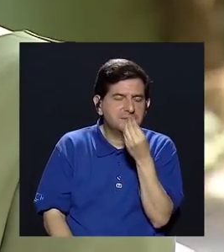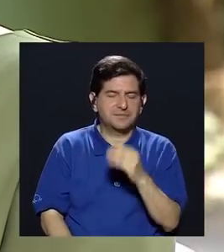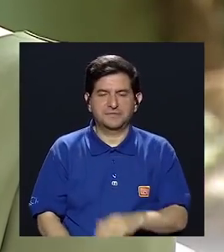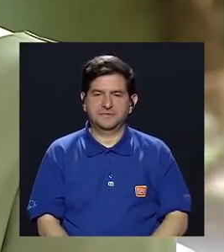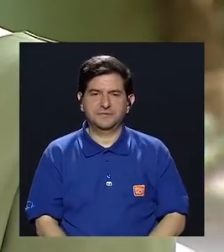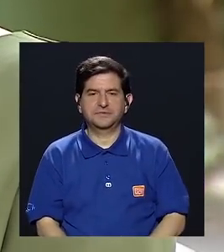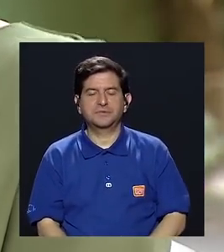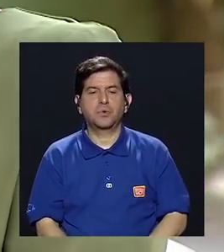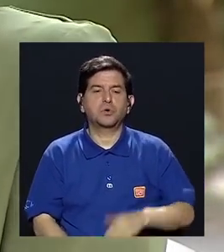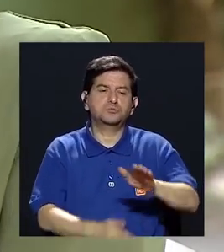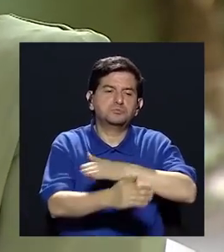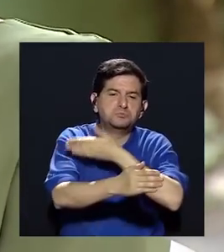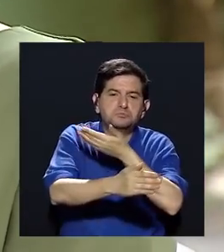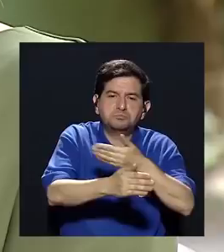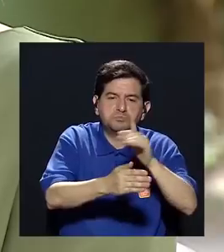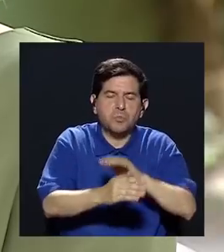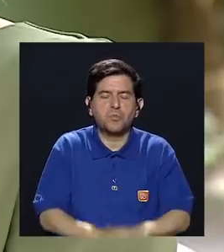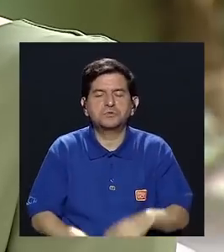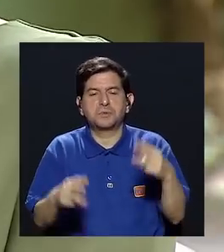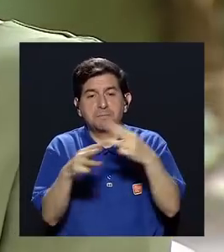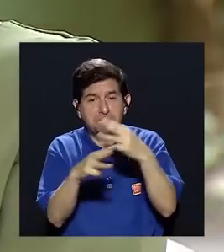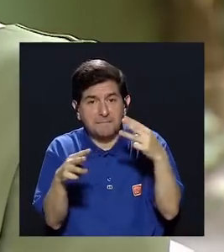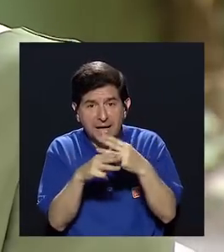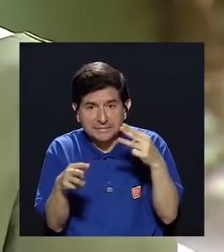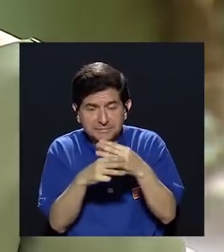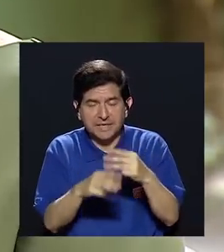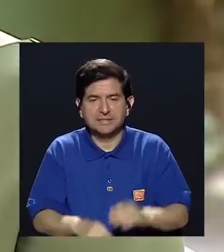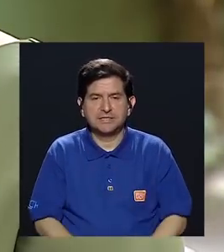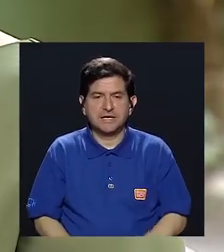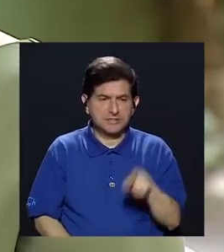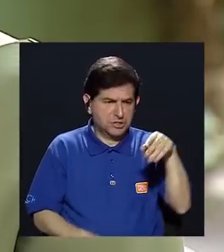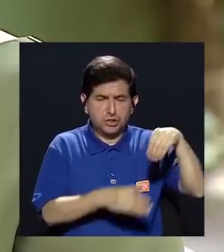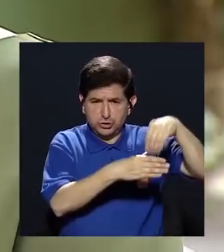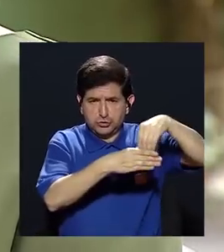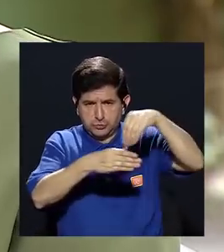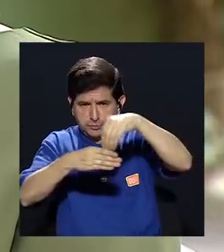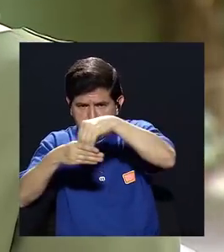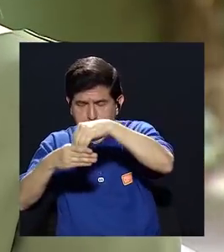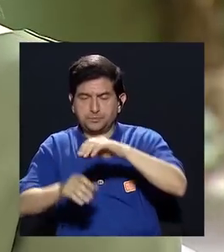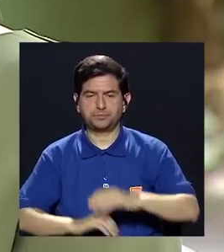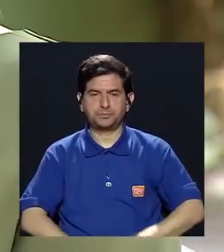alimentación, música, matemáticas, todos esos componentes.